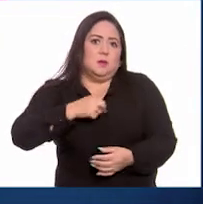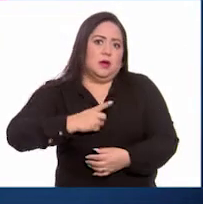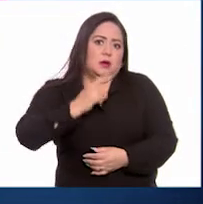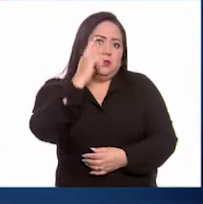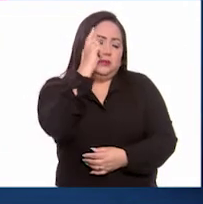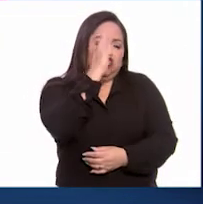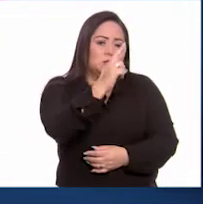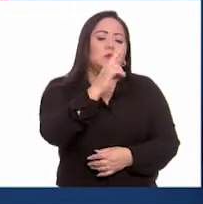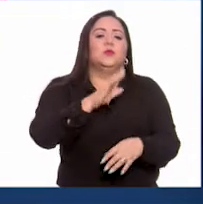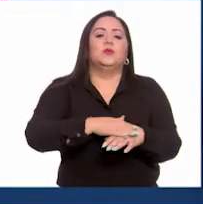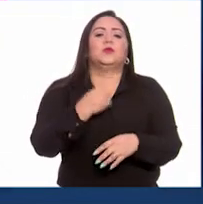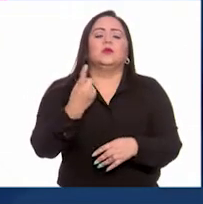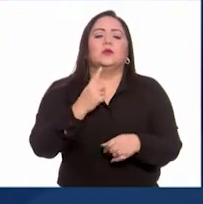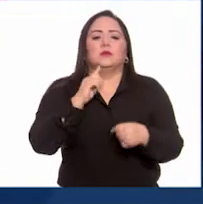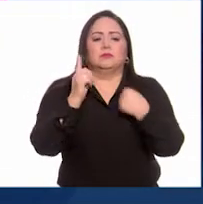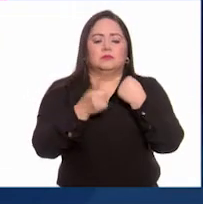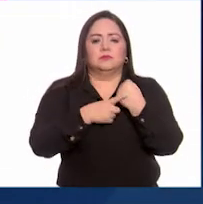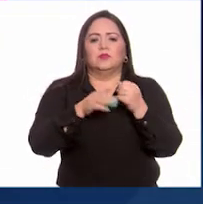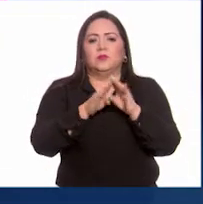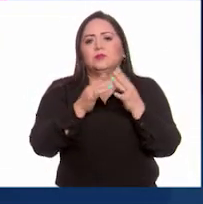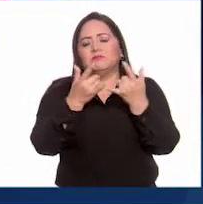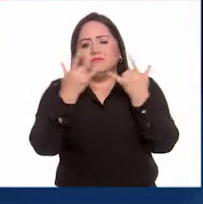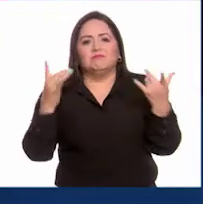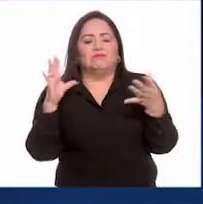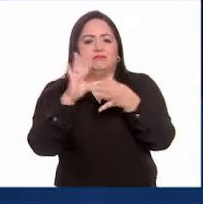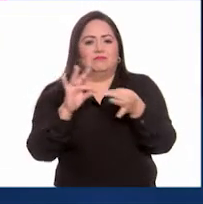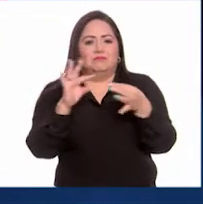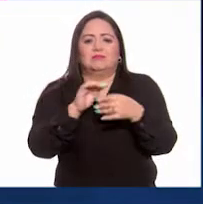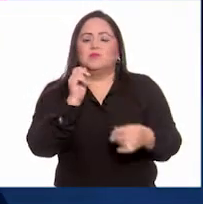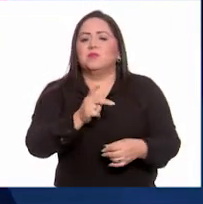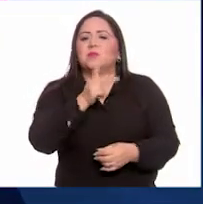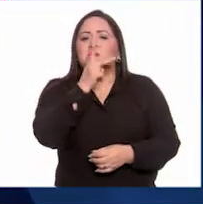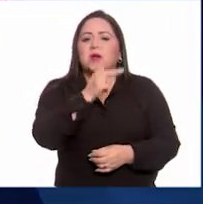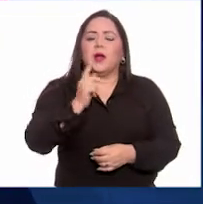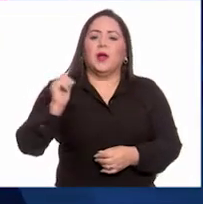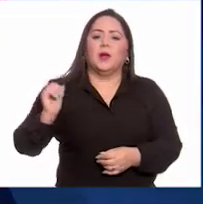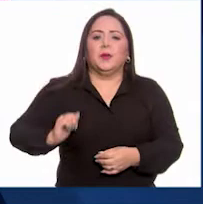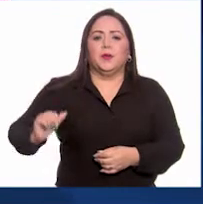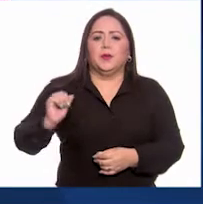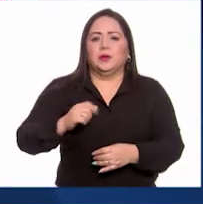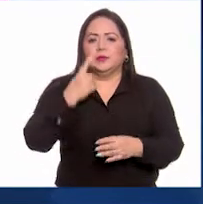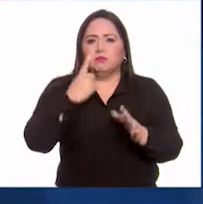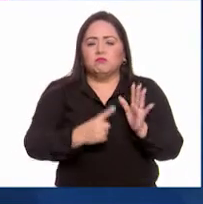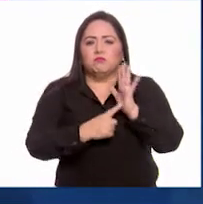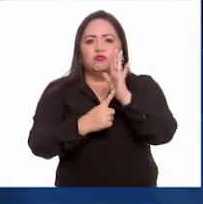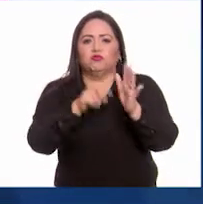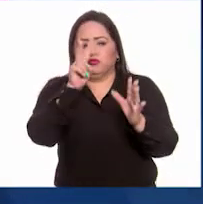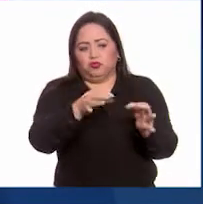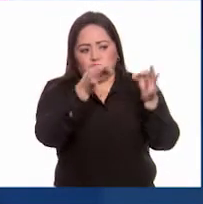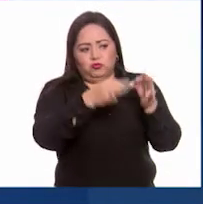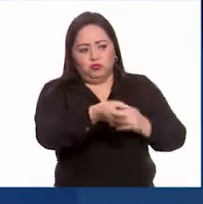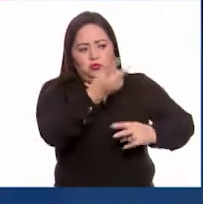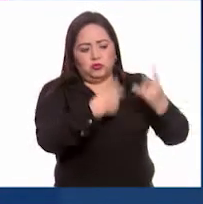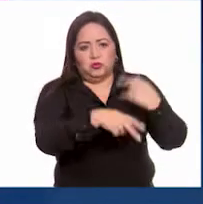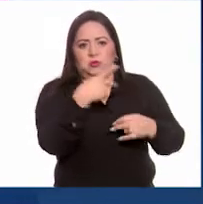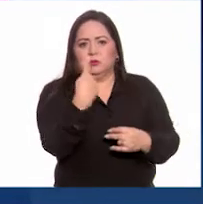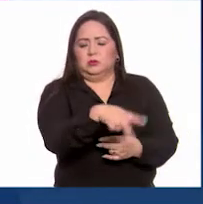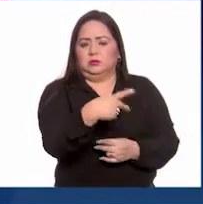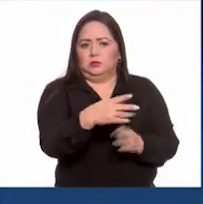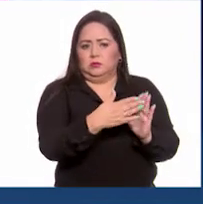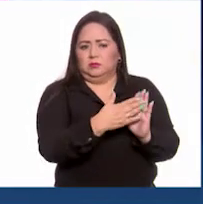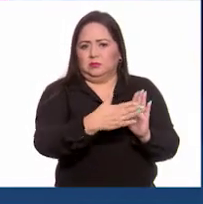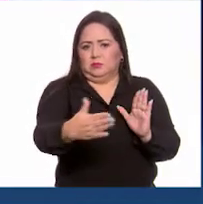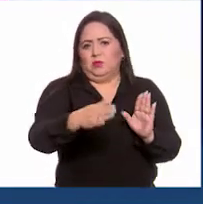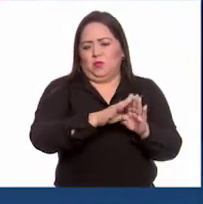respetarla es a través de los relatos o narraciones de la palabra antigua que nos muestran su origen y vigencia